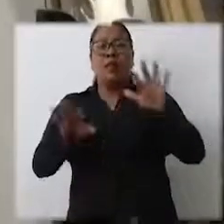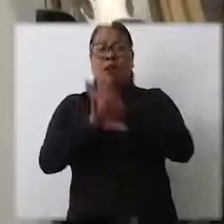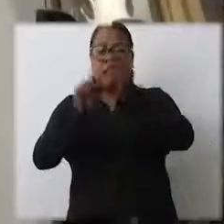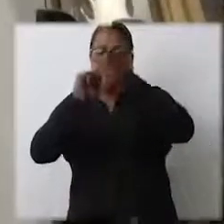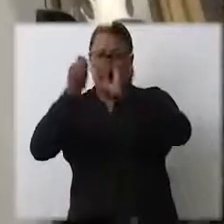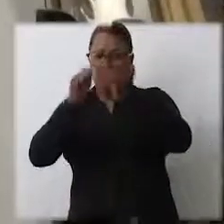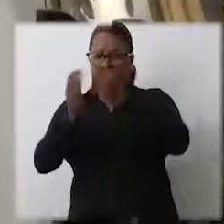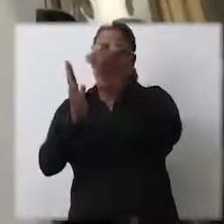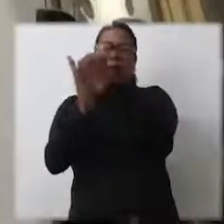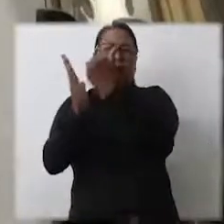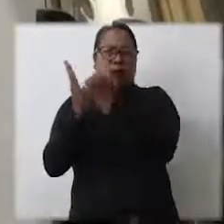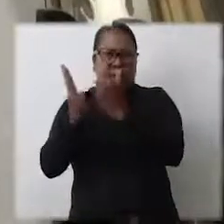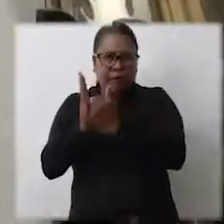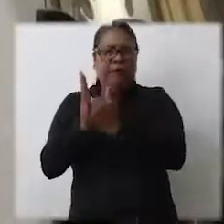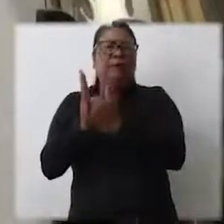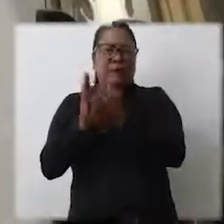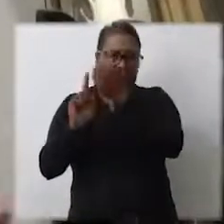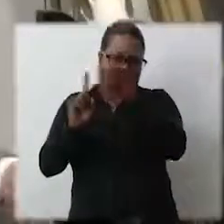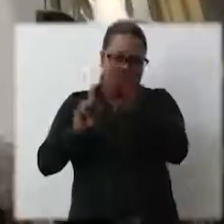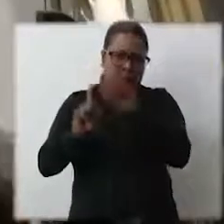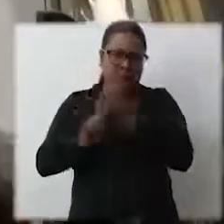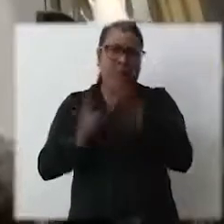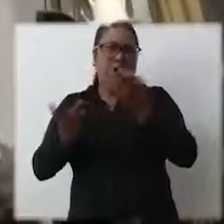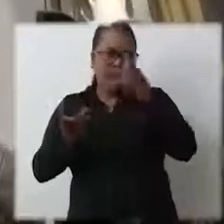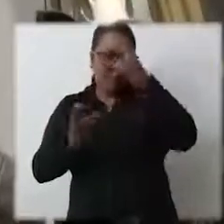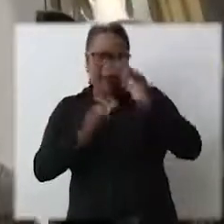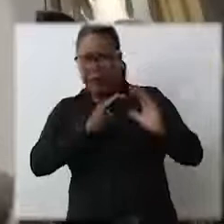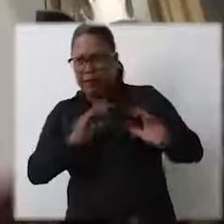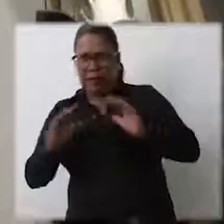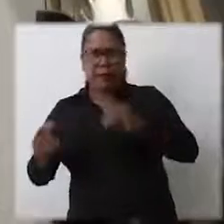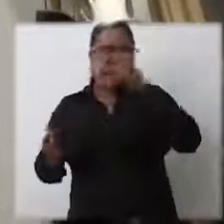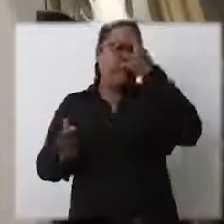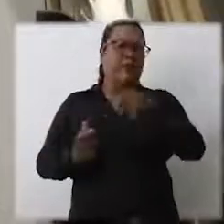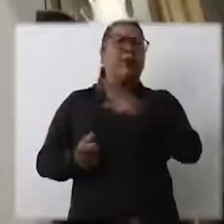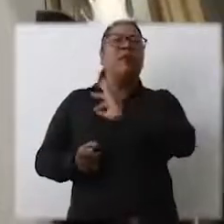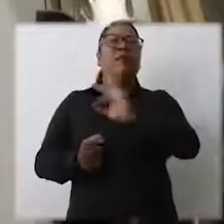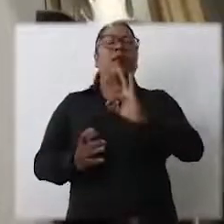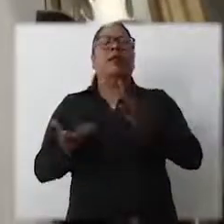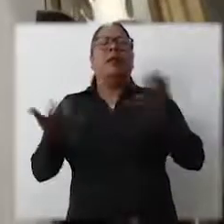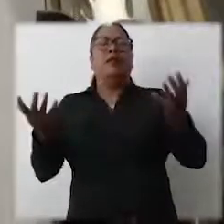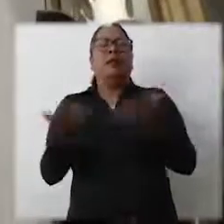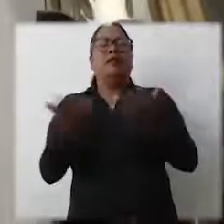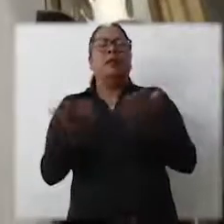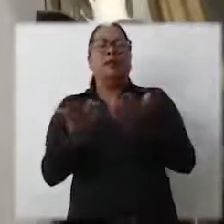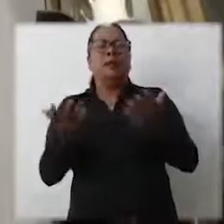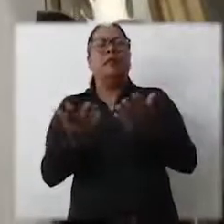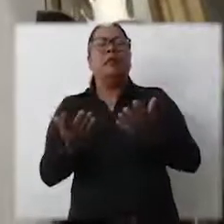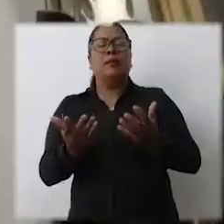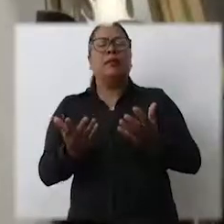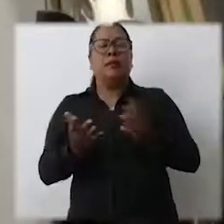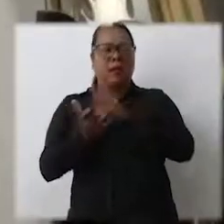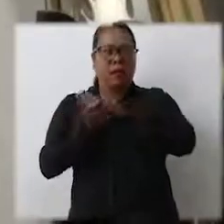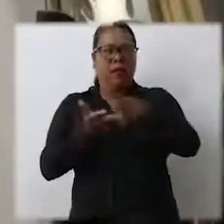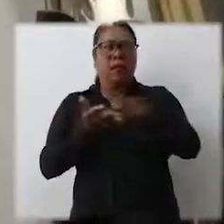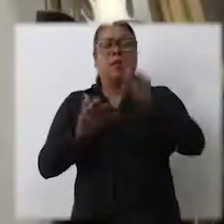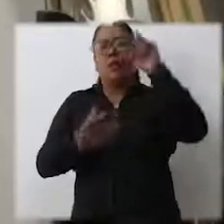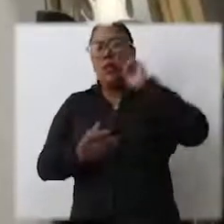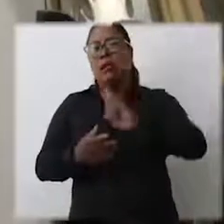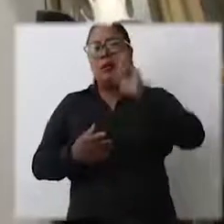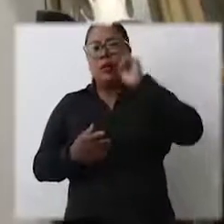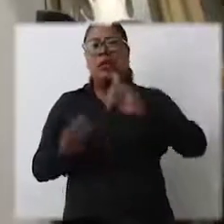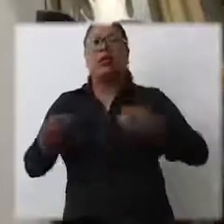derechos humanos de las mujeres, mismos que han sido ratificados por el Estado mexicano. Las medidas que se deriven